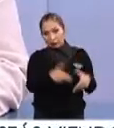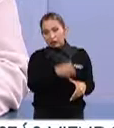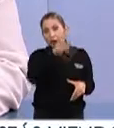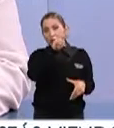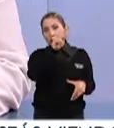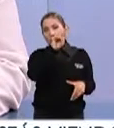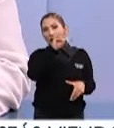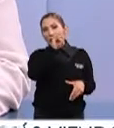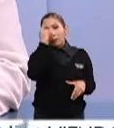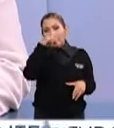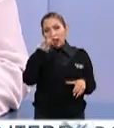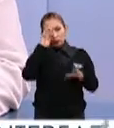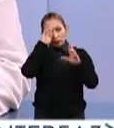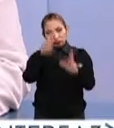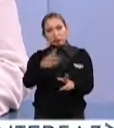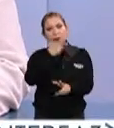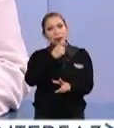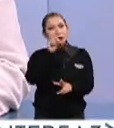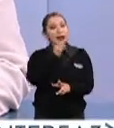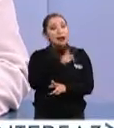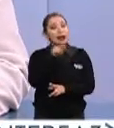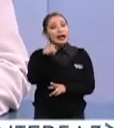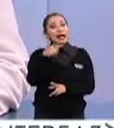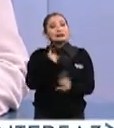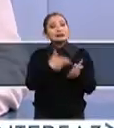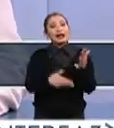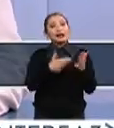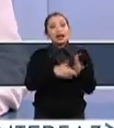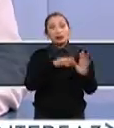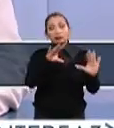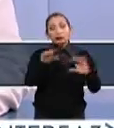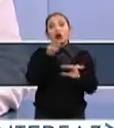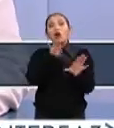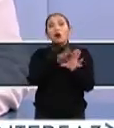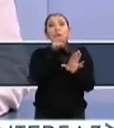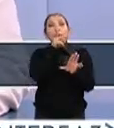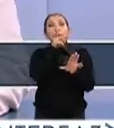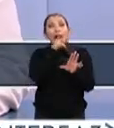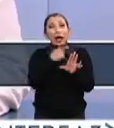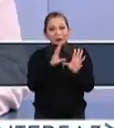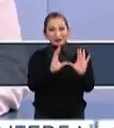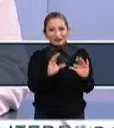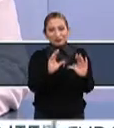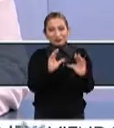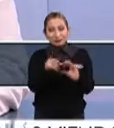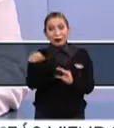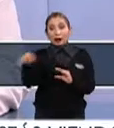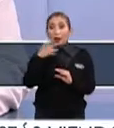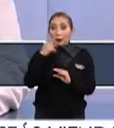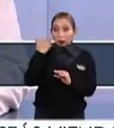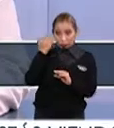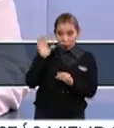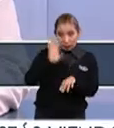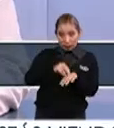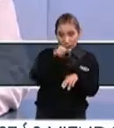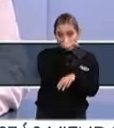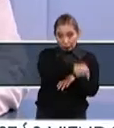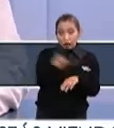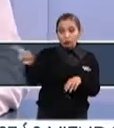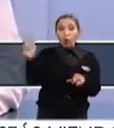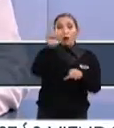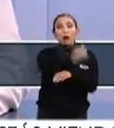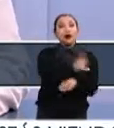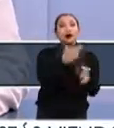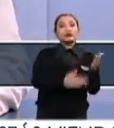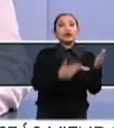Politécnica de Gestión con Perspectiva de Género, es que tenemos un taller de paternidades. Es decir, si el trabajador quiere acceder a esta prestación, tiene